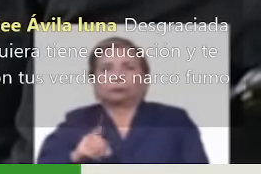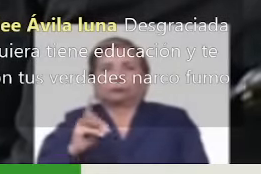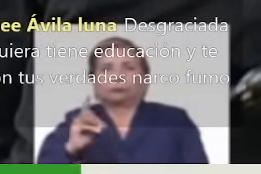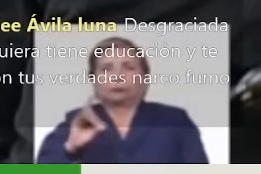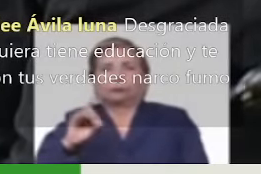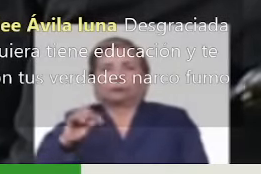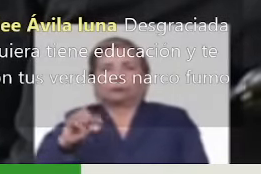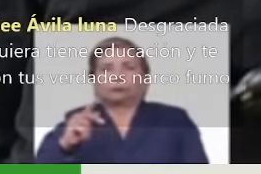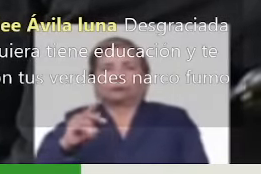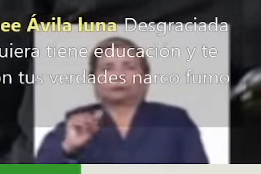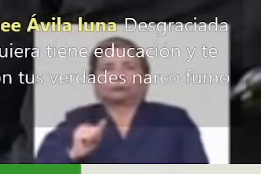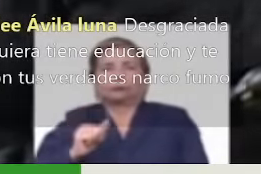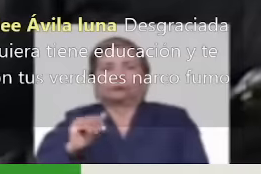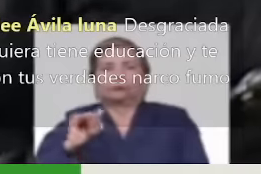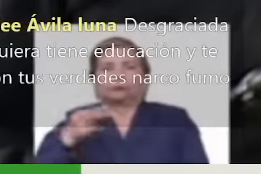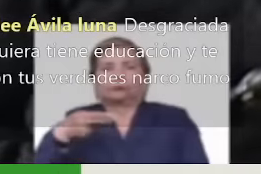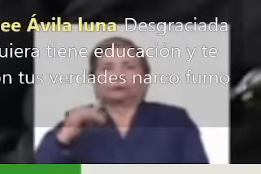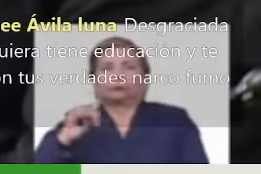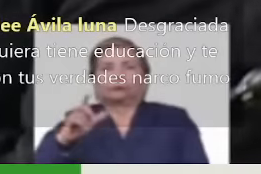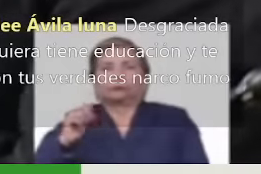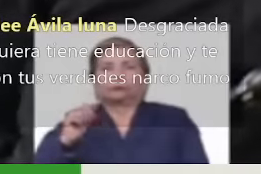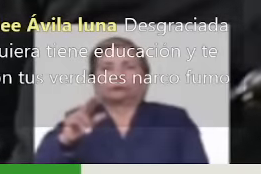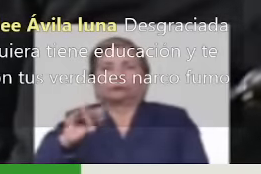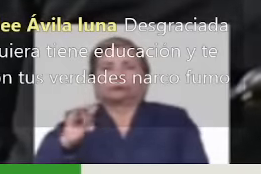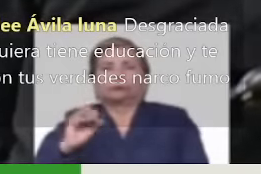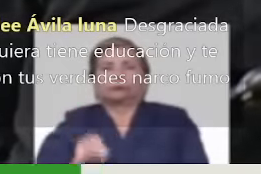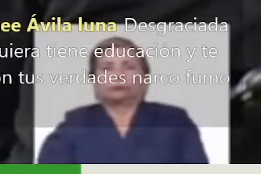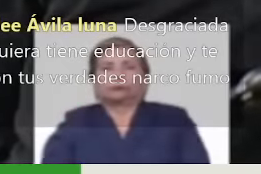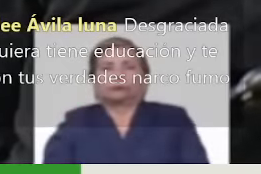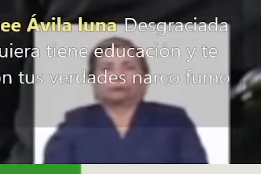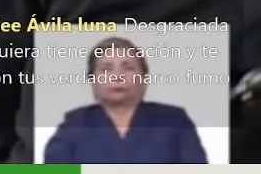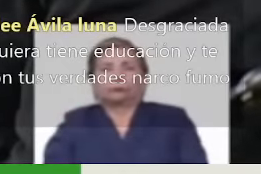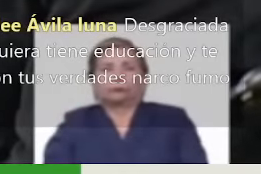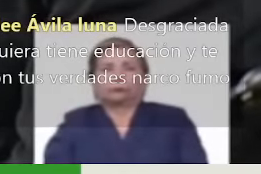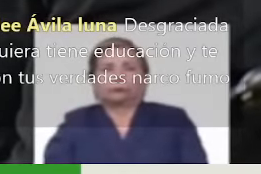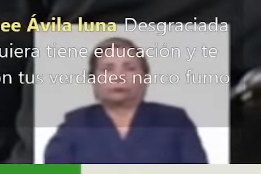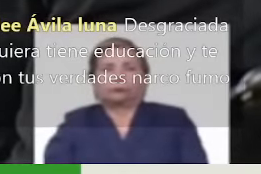Dunker Wilfredo Hilario Ayala.